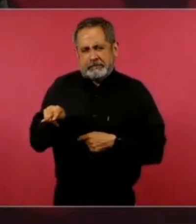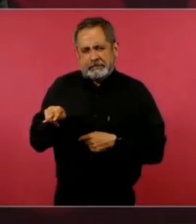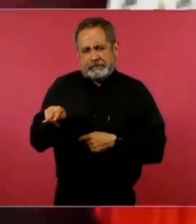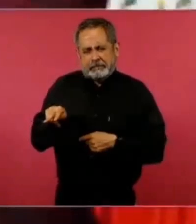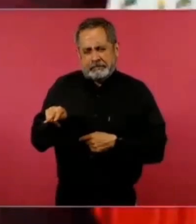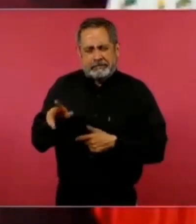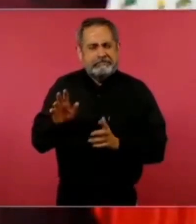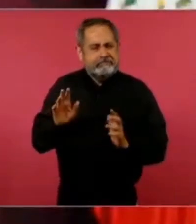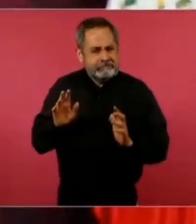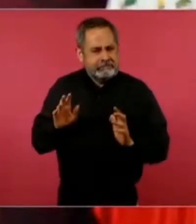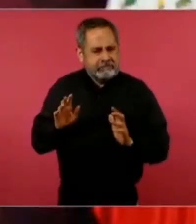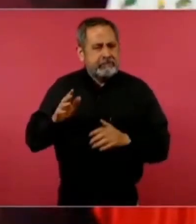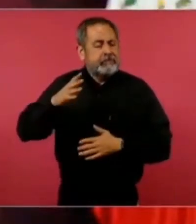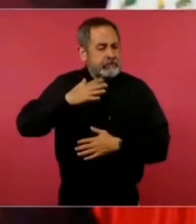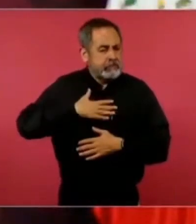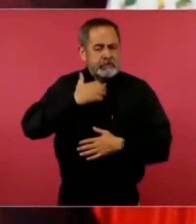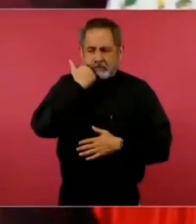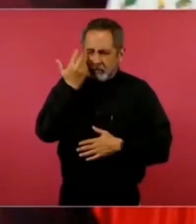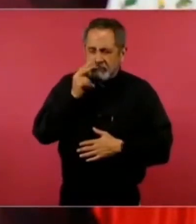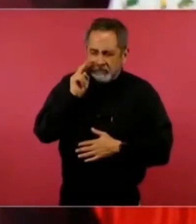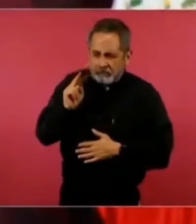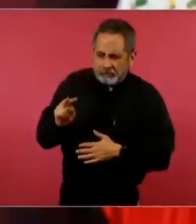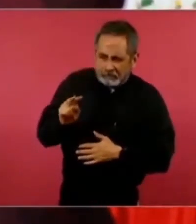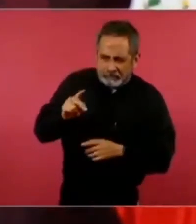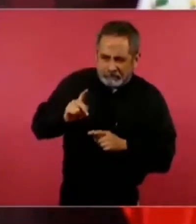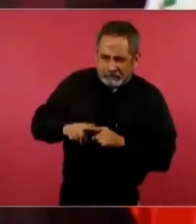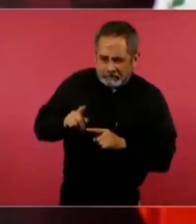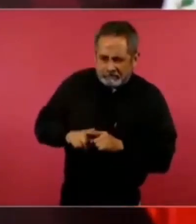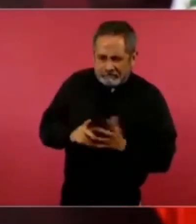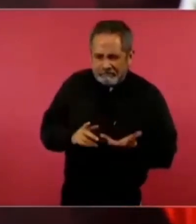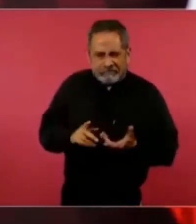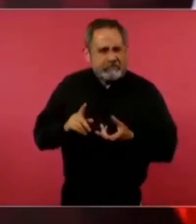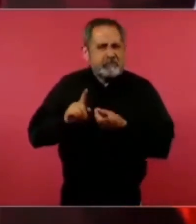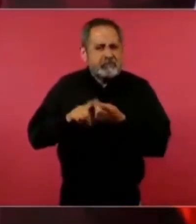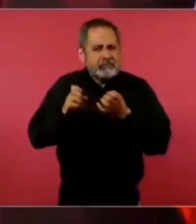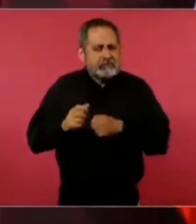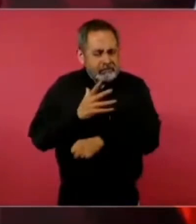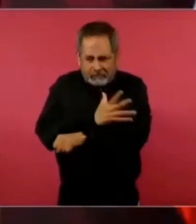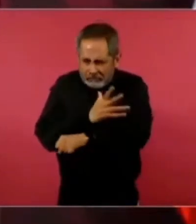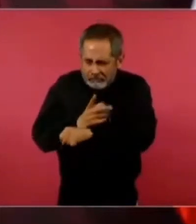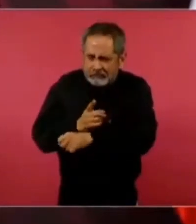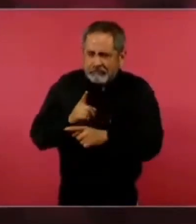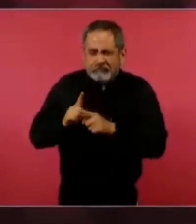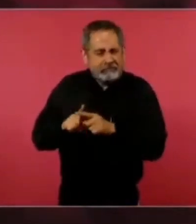Y yo lo que buscaba era, pues,